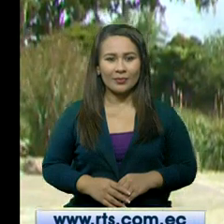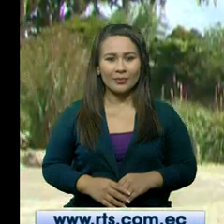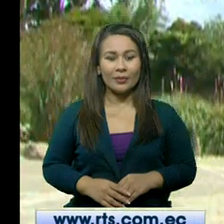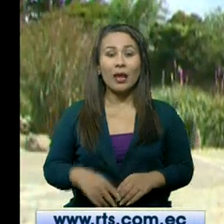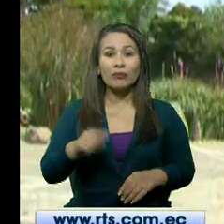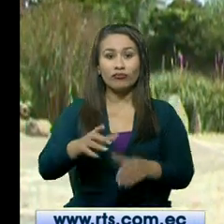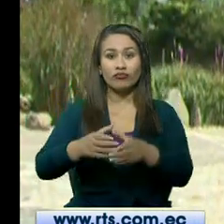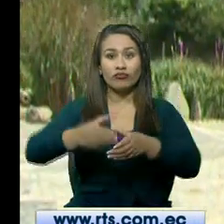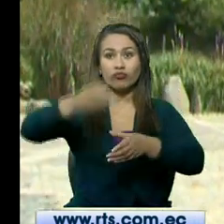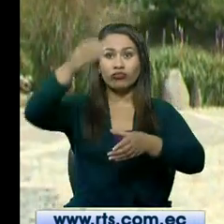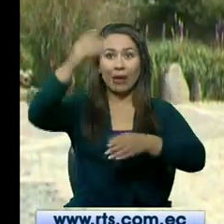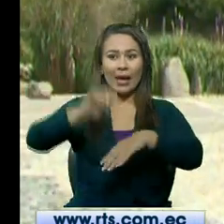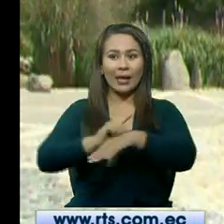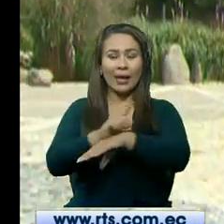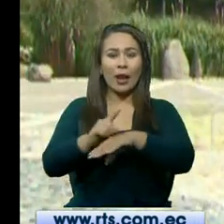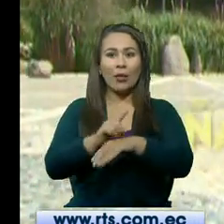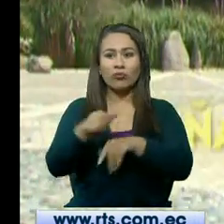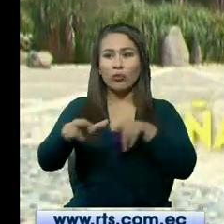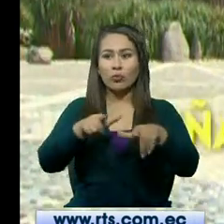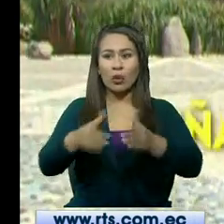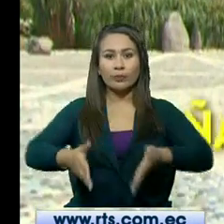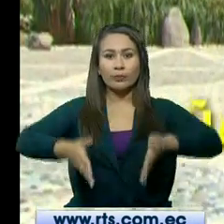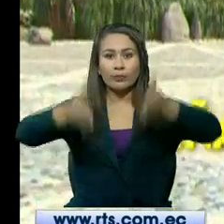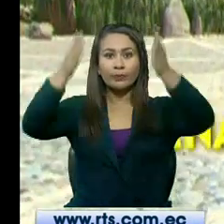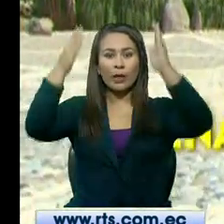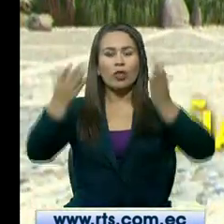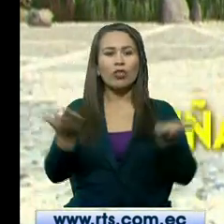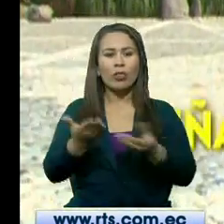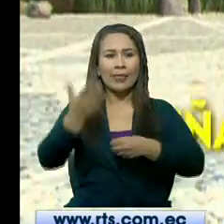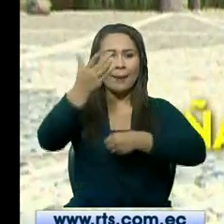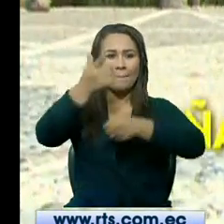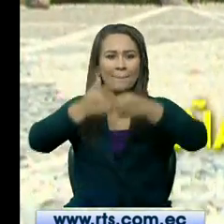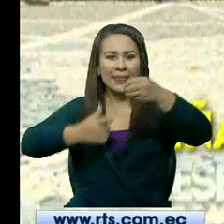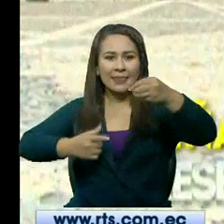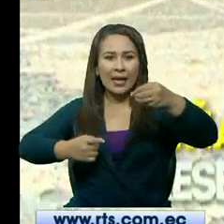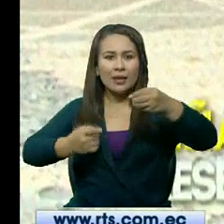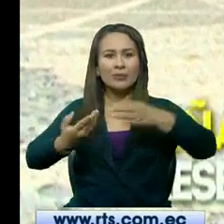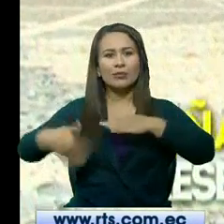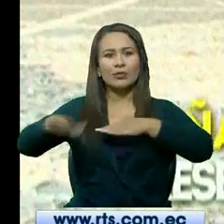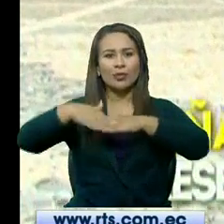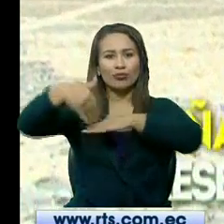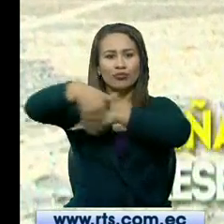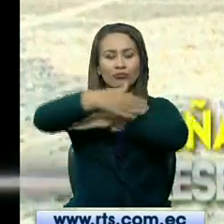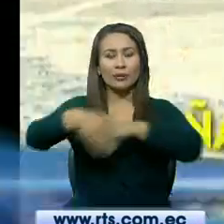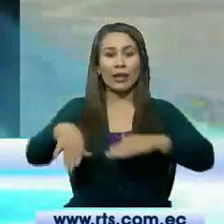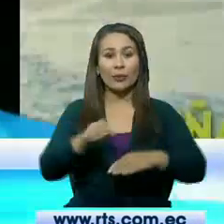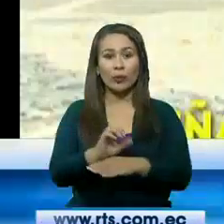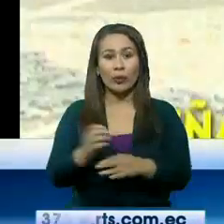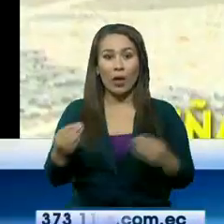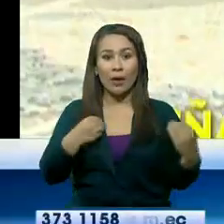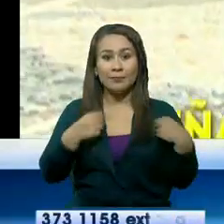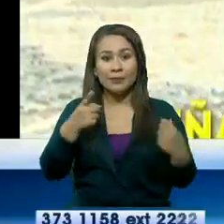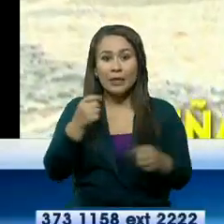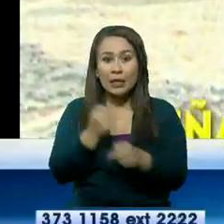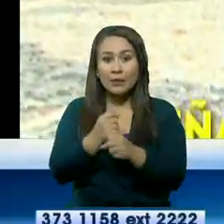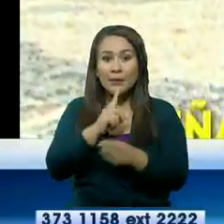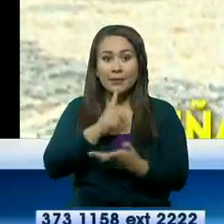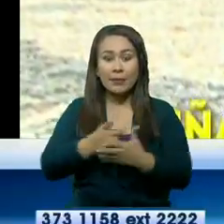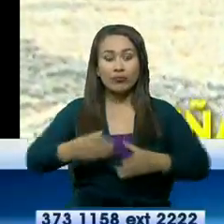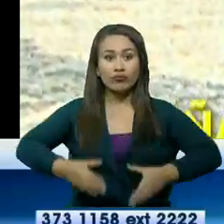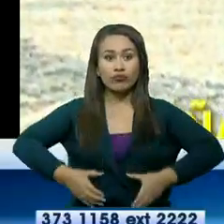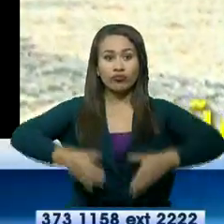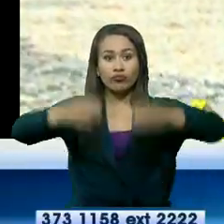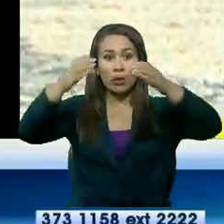El reloj solar es el único monumento de la mitad del mundo que se encuentra sobre la línea ecuatorial o paralelo cero. Constituye un gran reloj solar